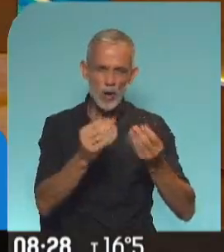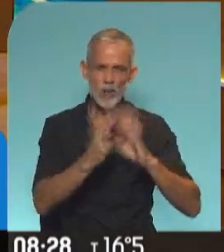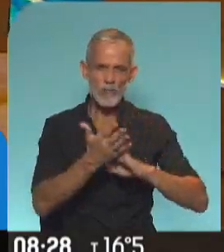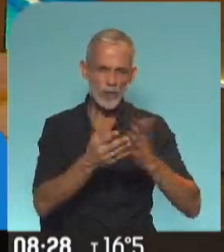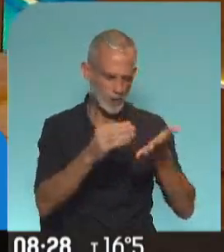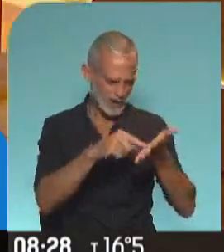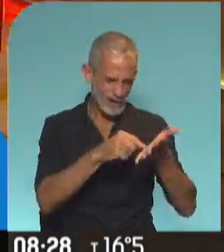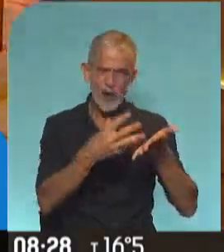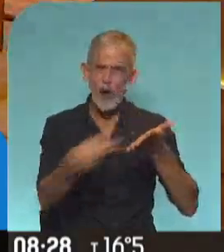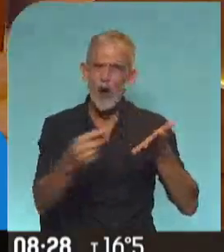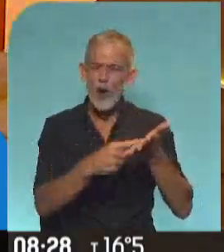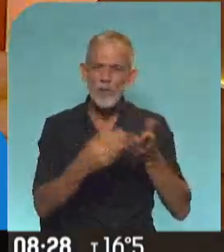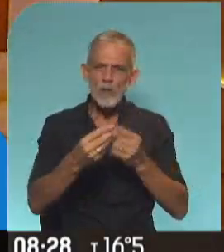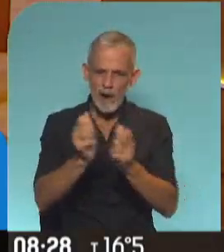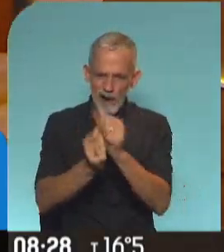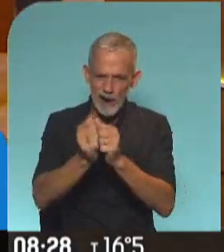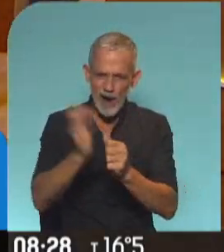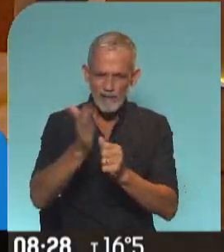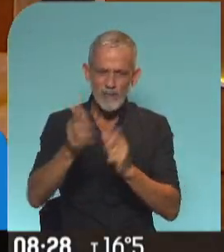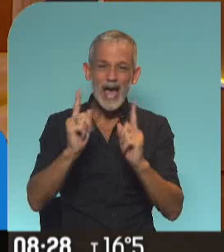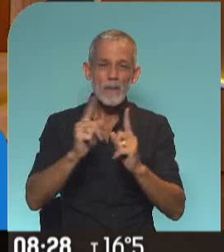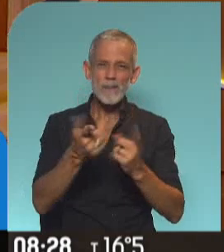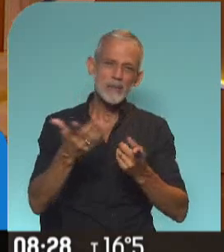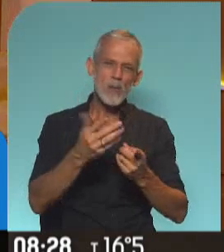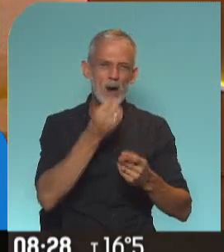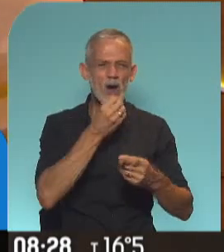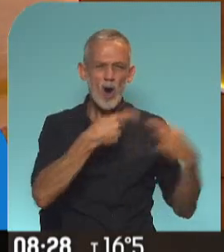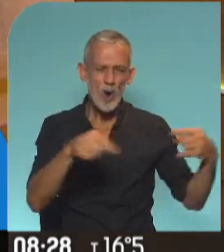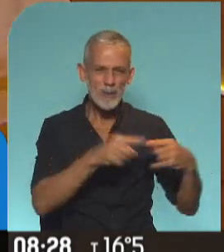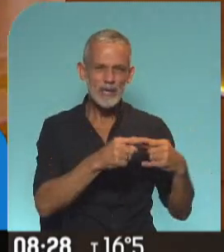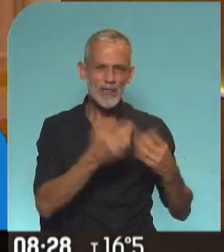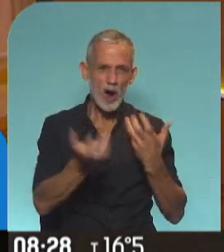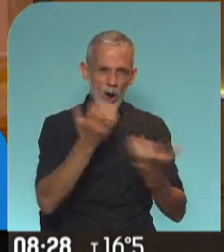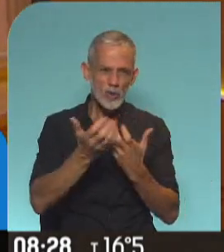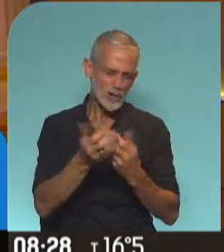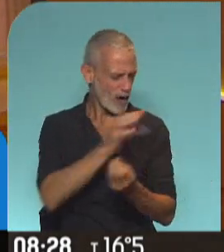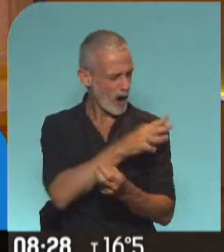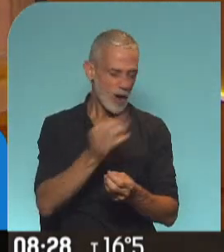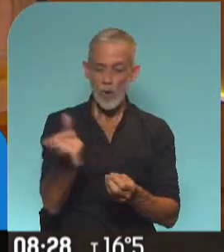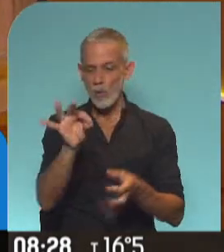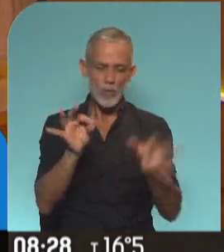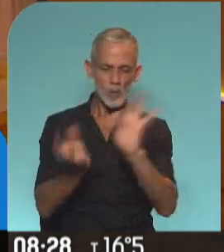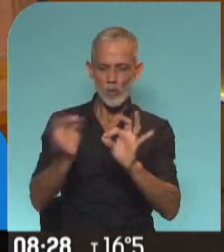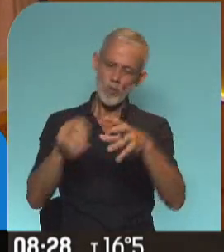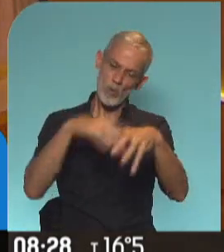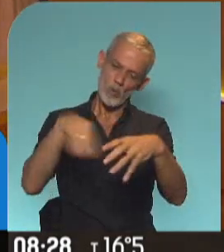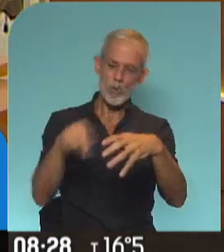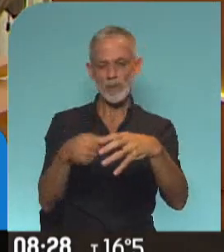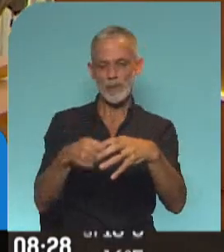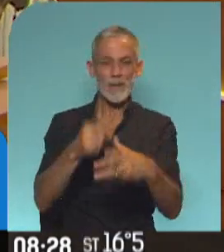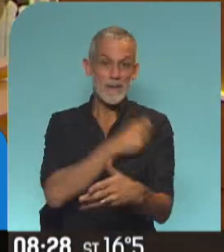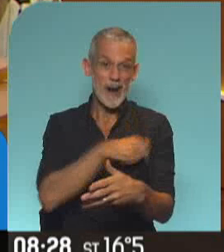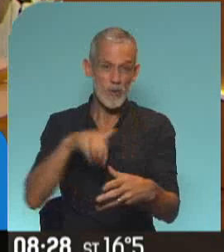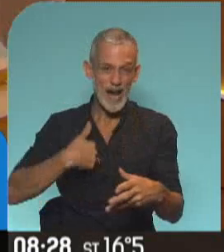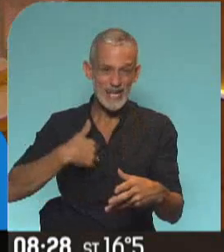la copias y la llevas adelante como si hiciéramos una cena para generar una vacuna desde argentina o es